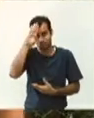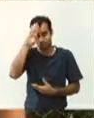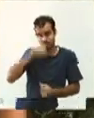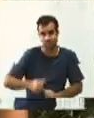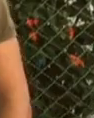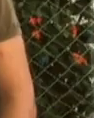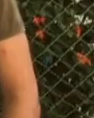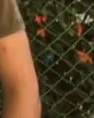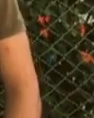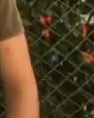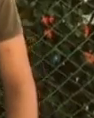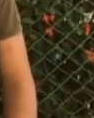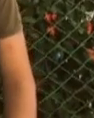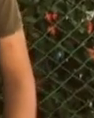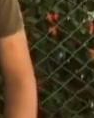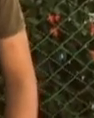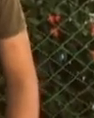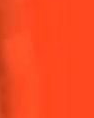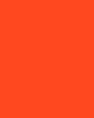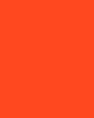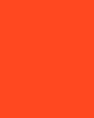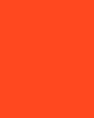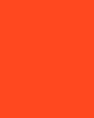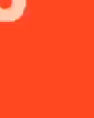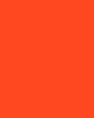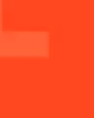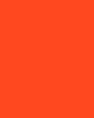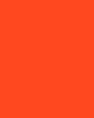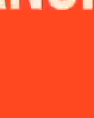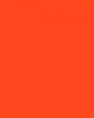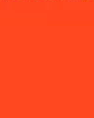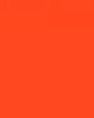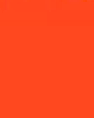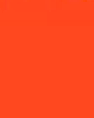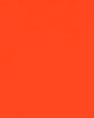que no lo dude nadie, Jóvenes por la Vida.